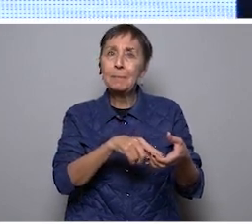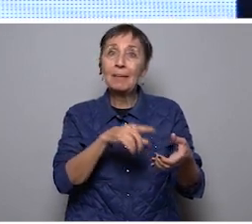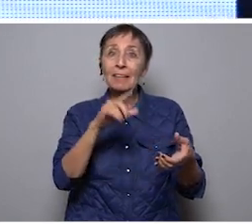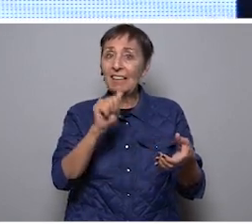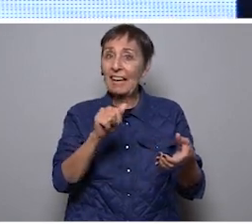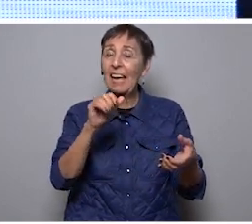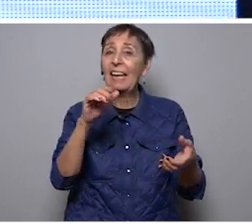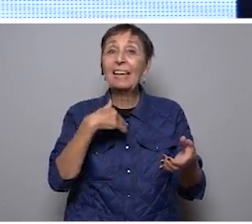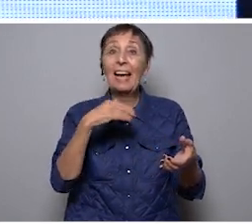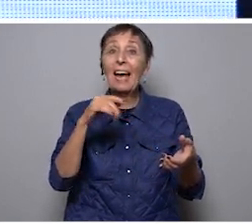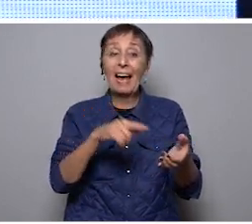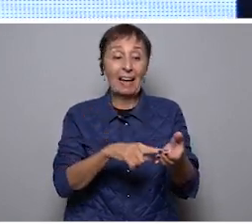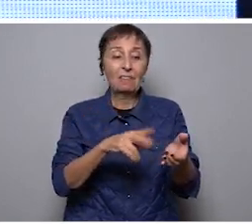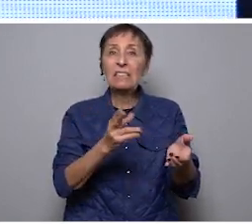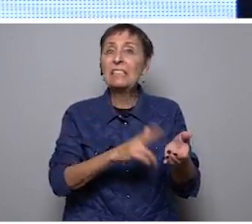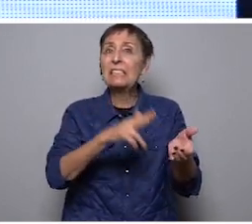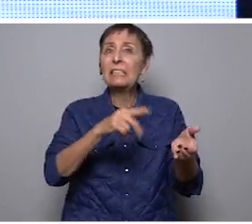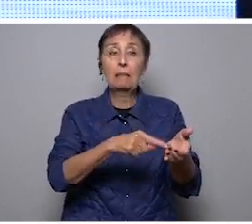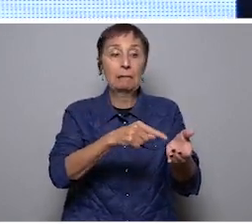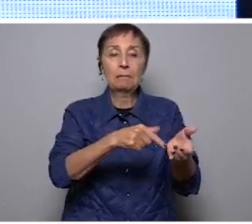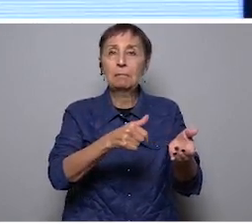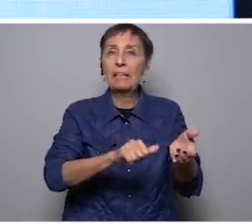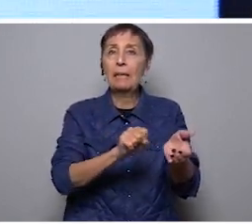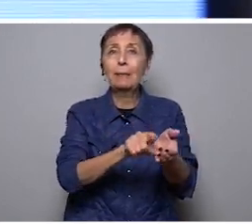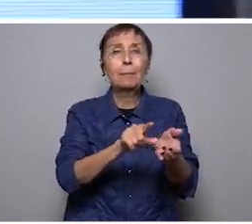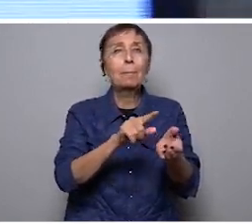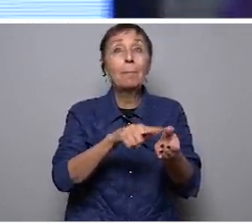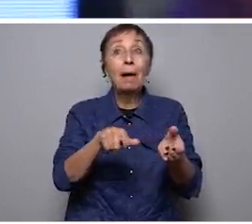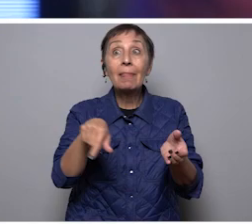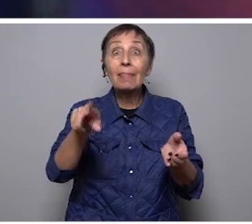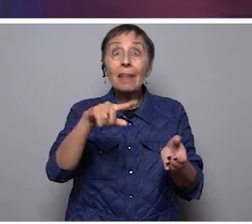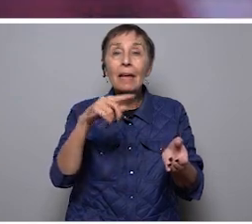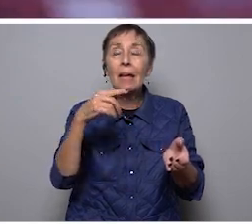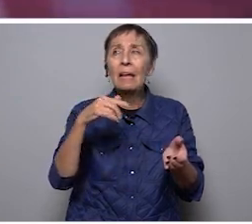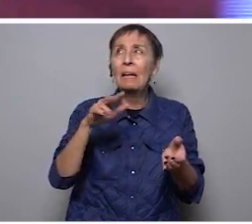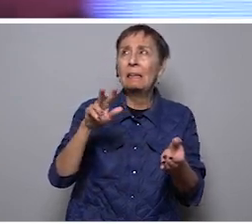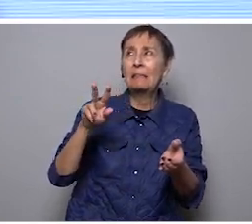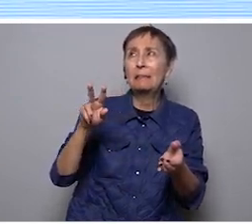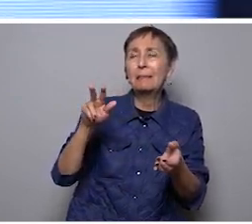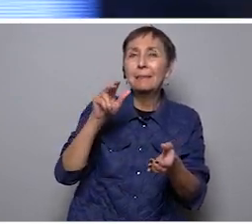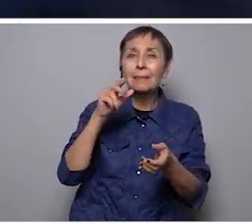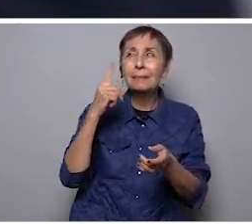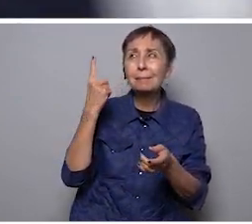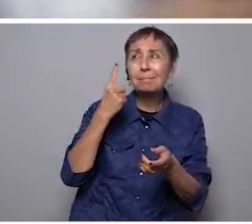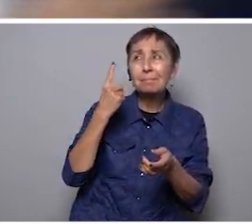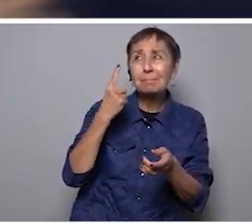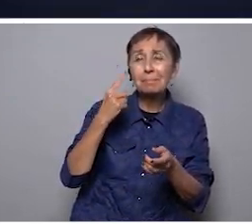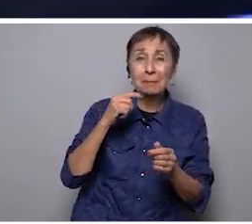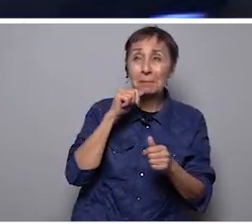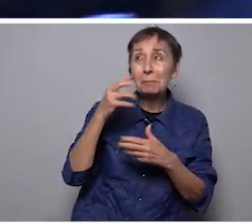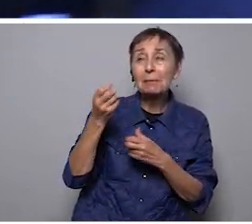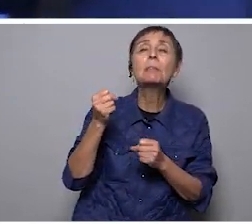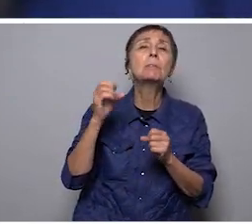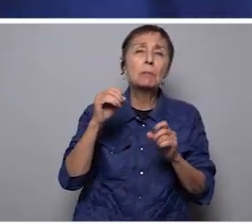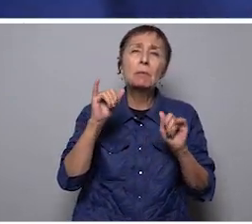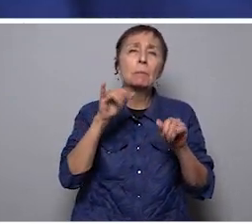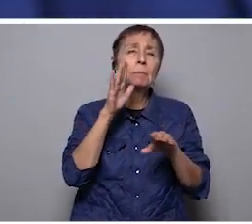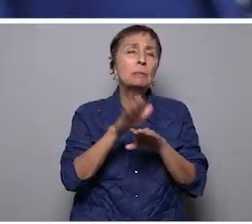proceso lento un proceso cultural eh cuéntanos Isidro en